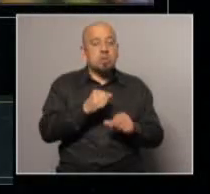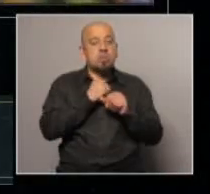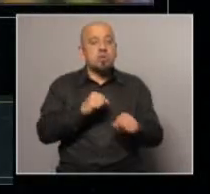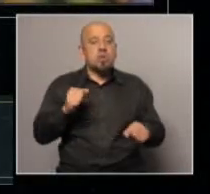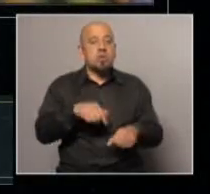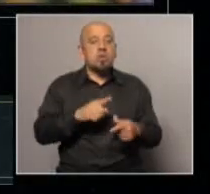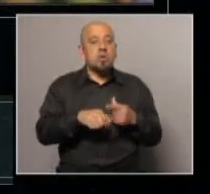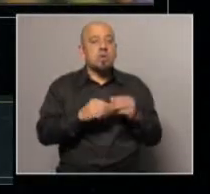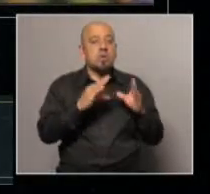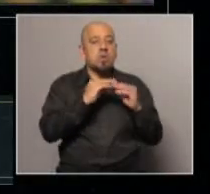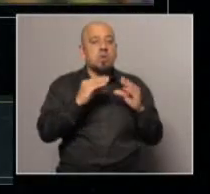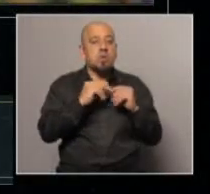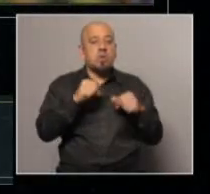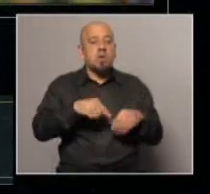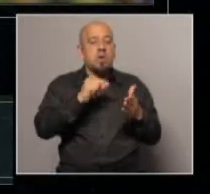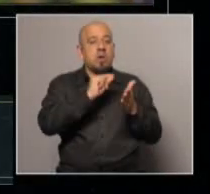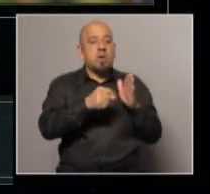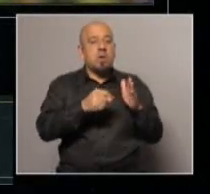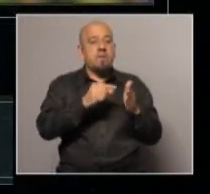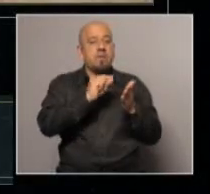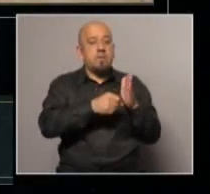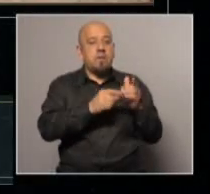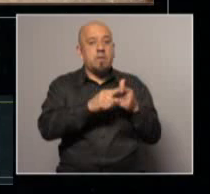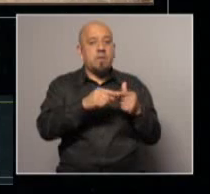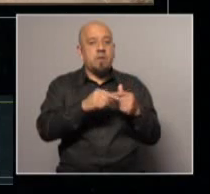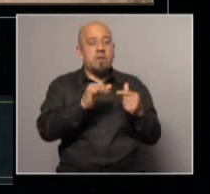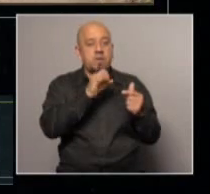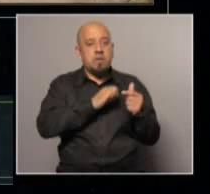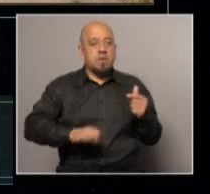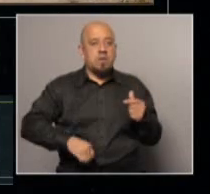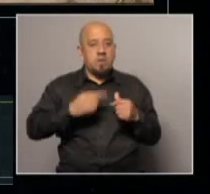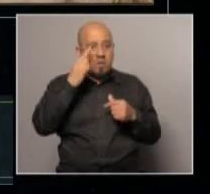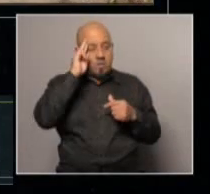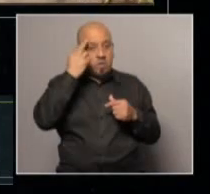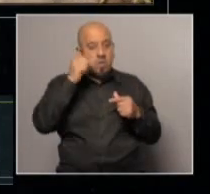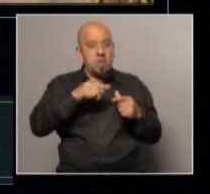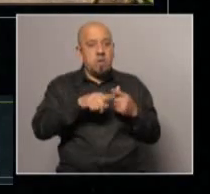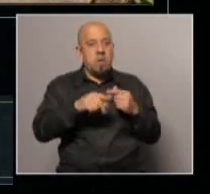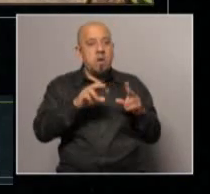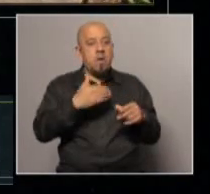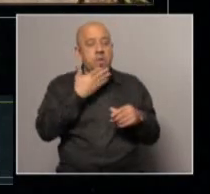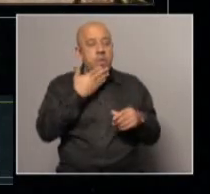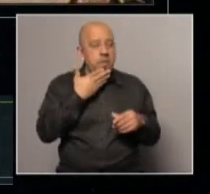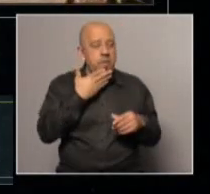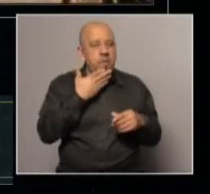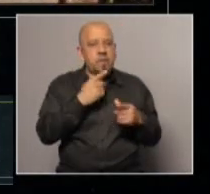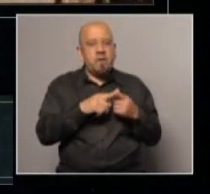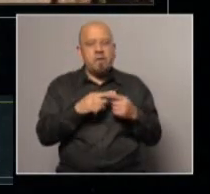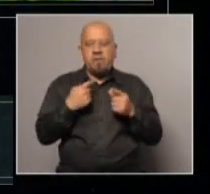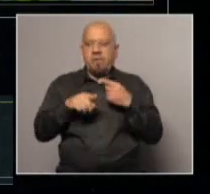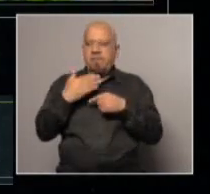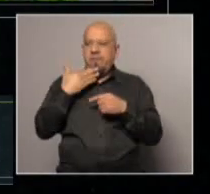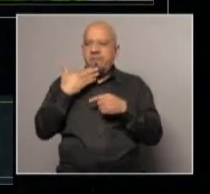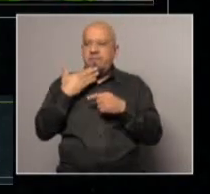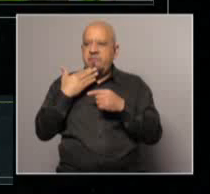de marihuana como firmaron con el Estado uruguayo y se comprometieron a hacerlo? Bueno, una de las explicaciones es la especulación. ¿Pero la especulación de qué?